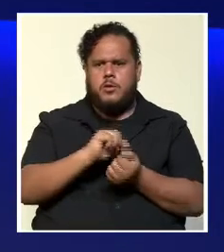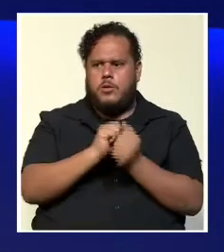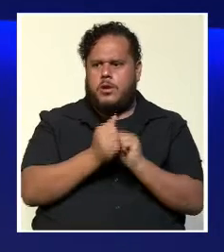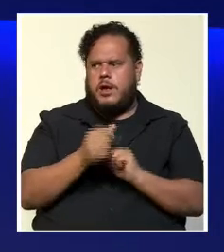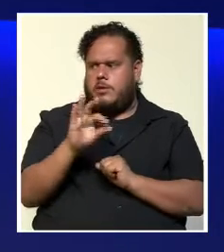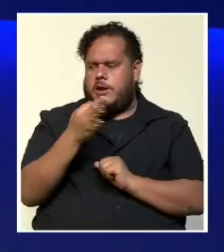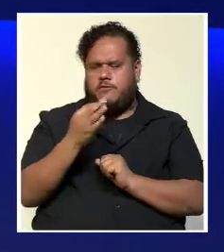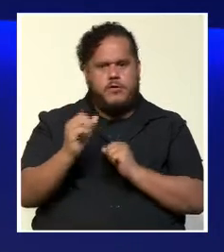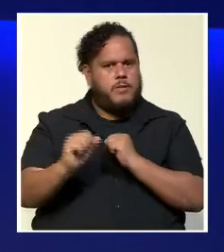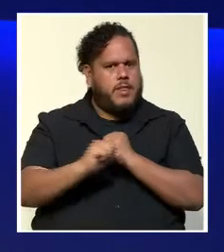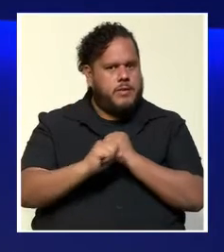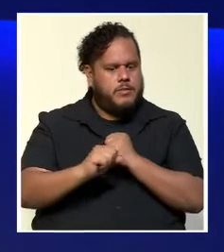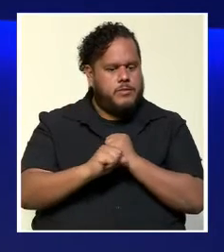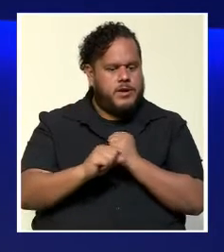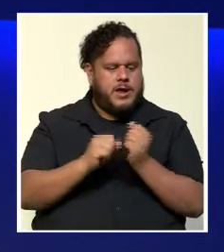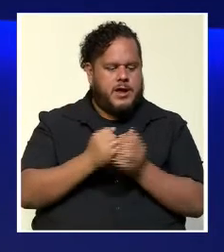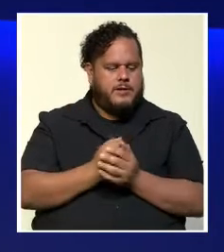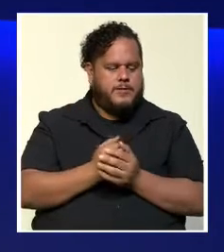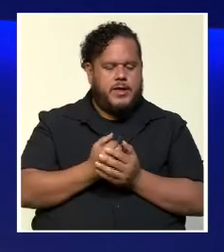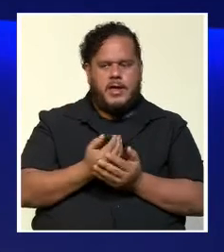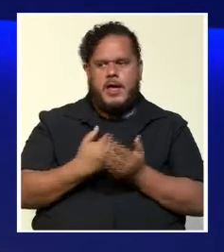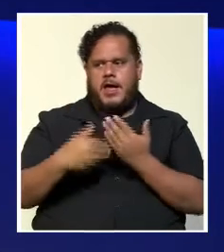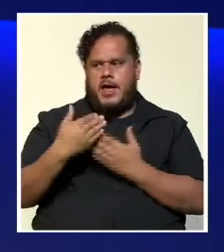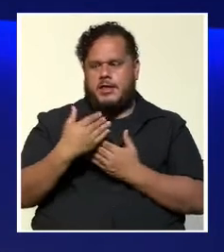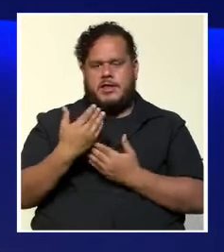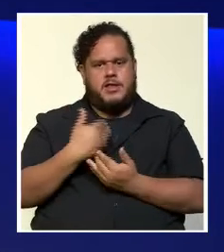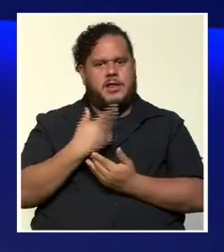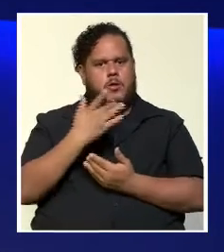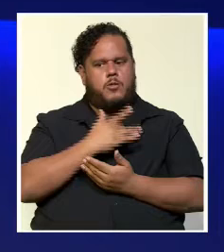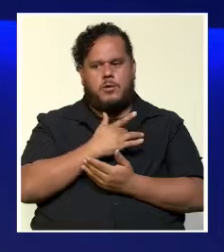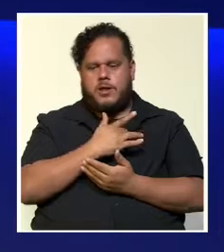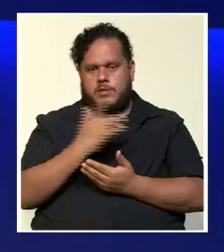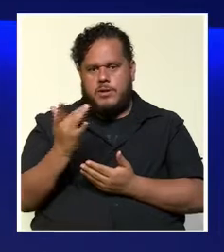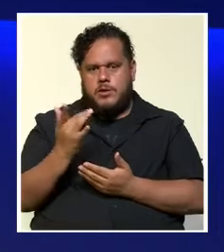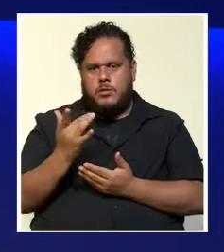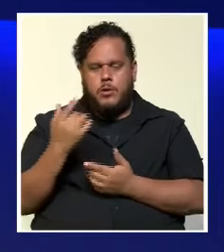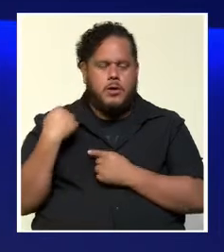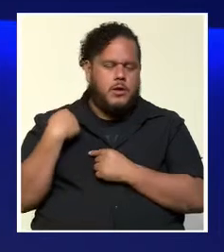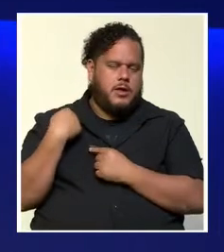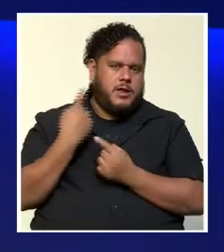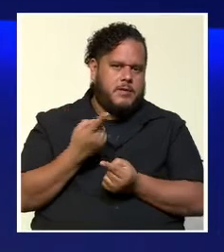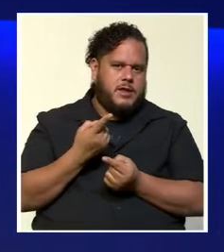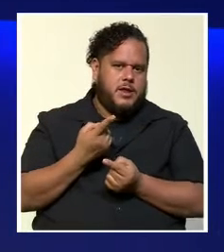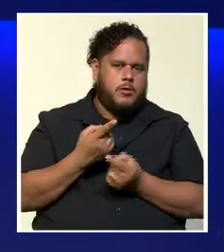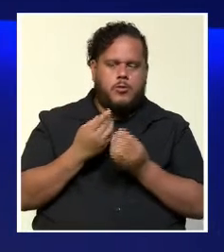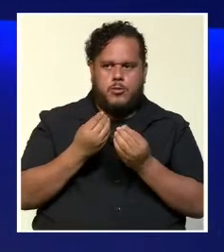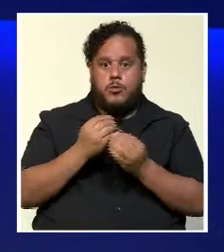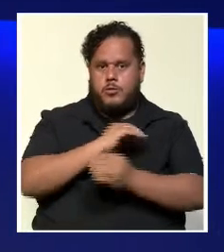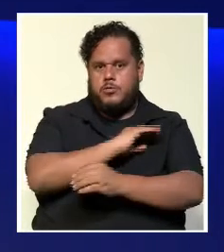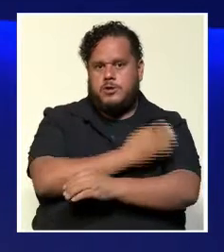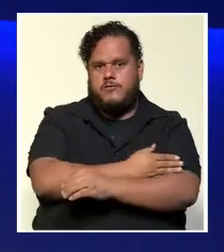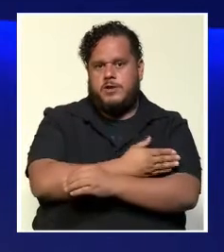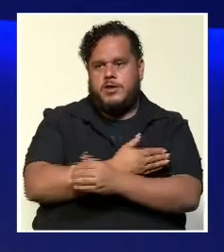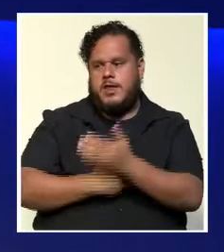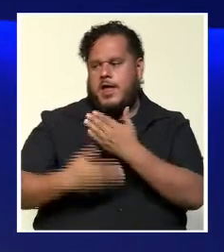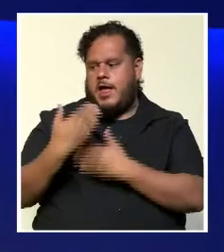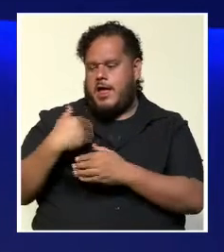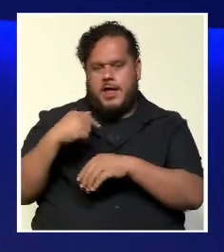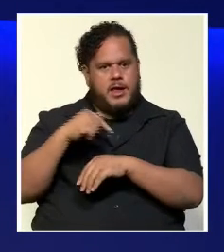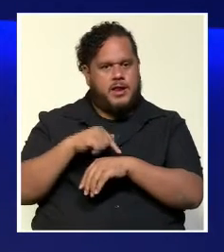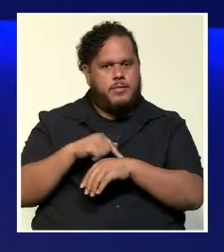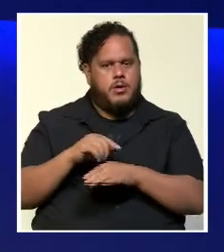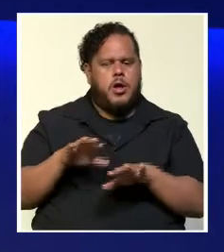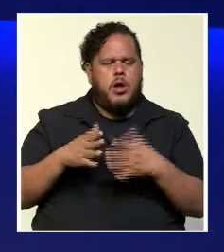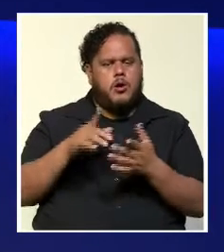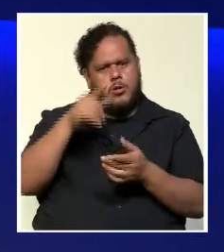manera de publicar, había un espíritu que venía con mucha fuerza en aquella época.